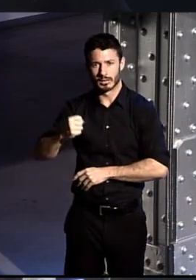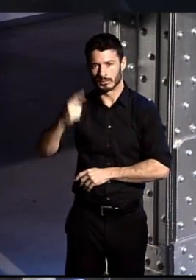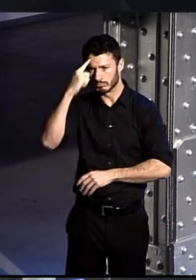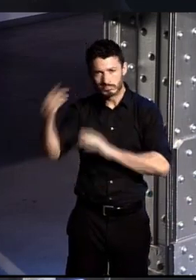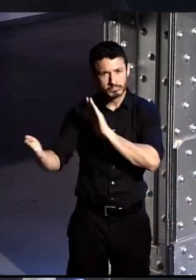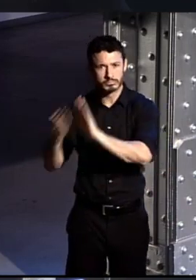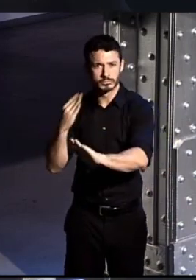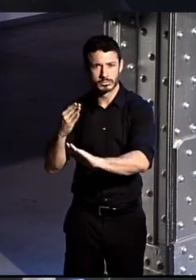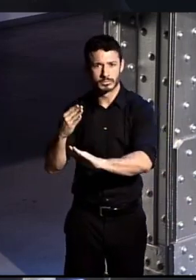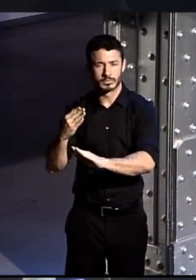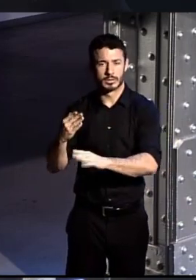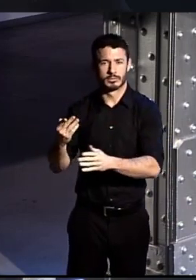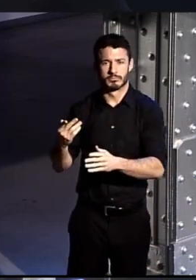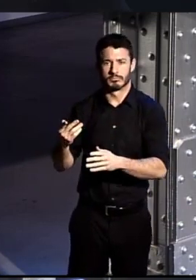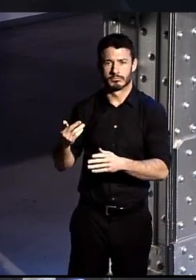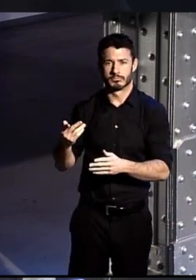decididas, intrépidas,